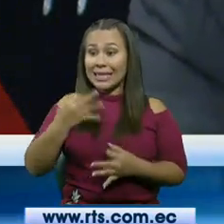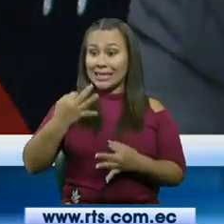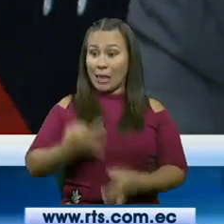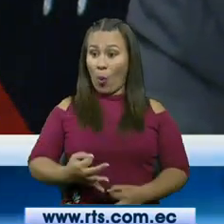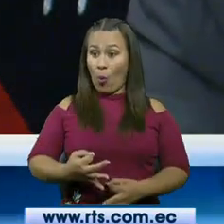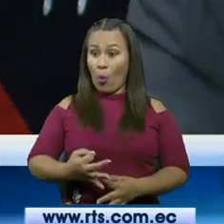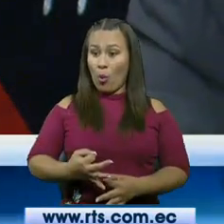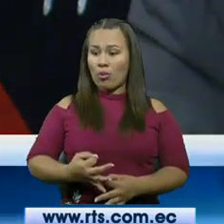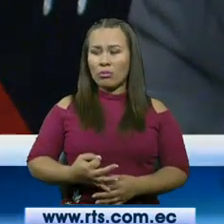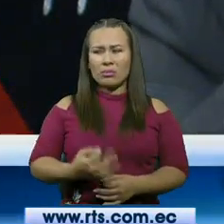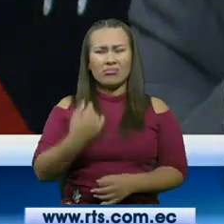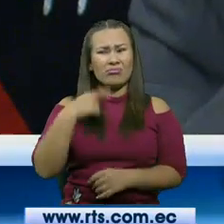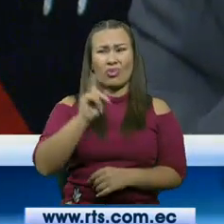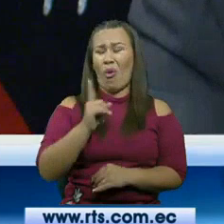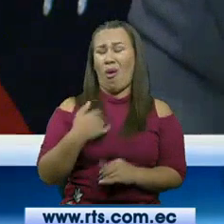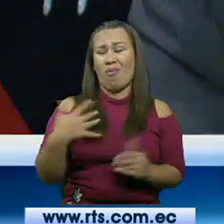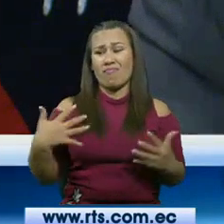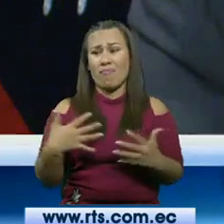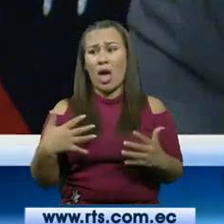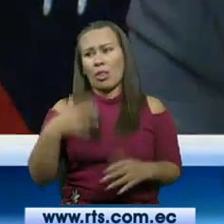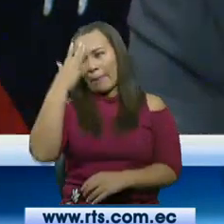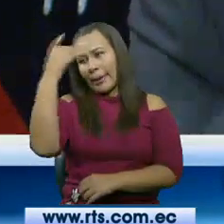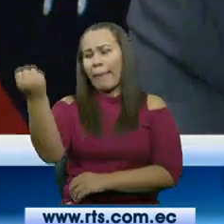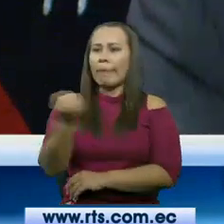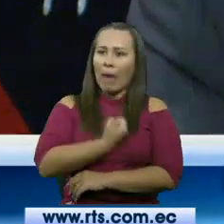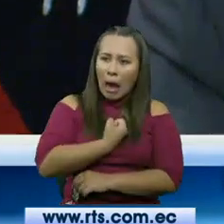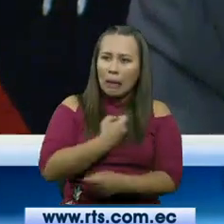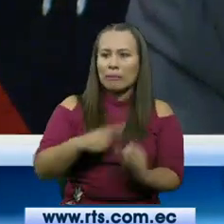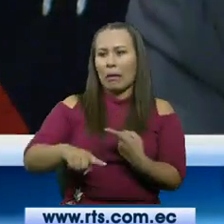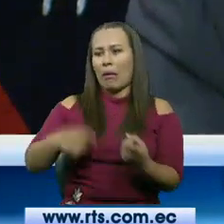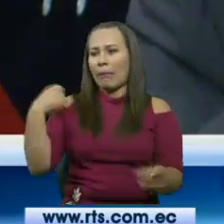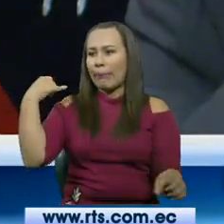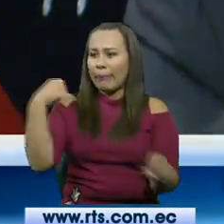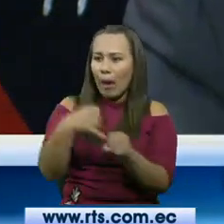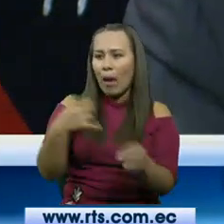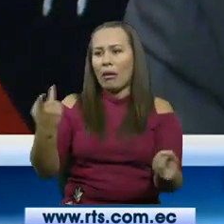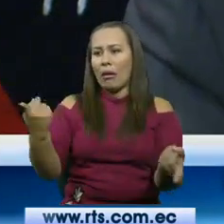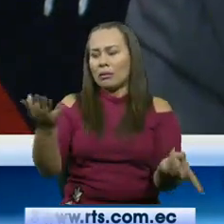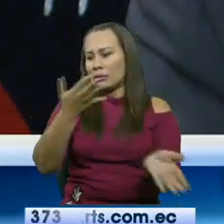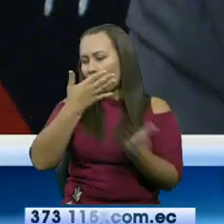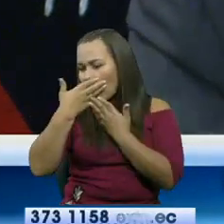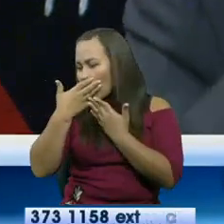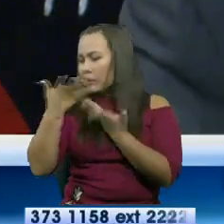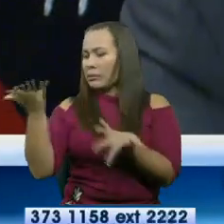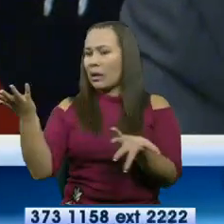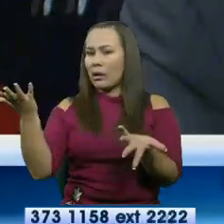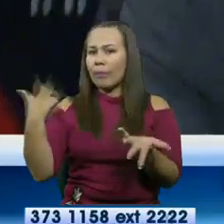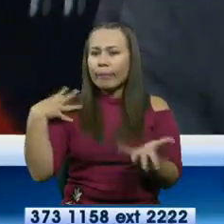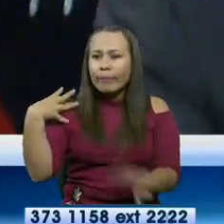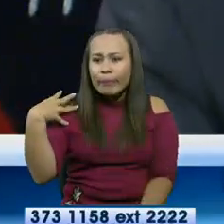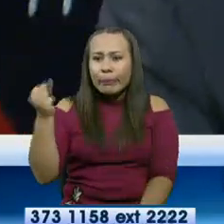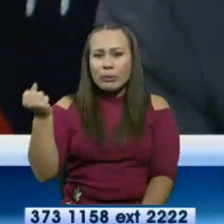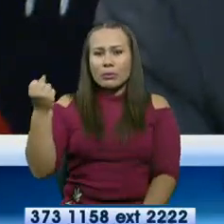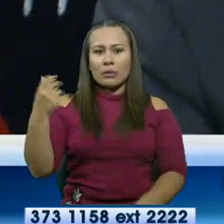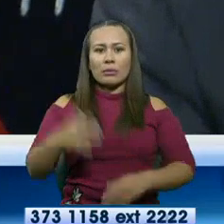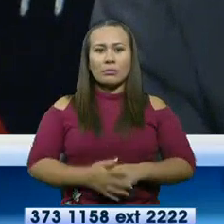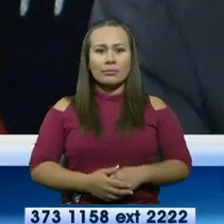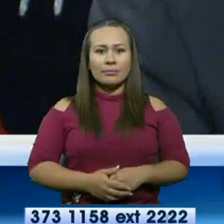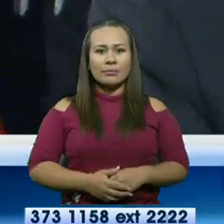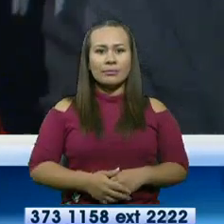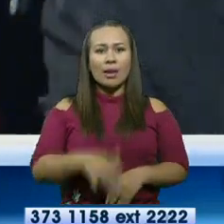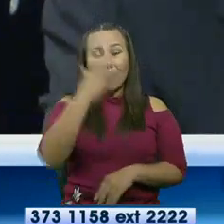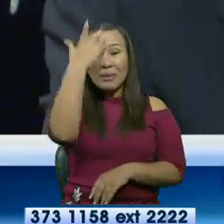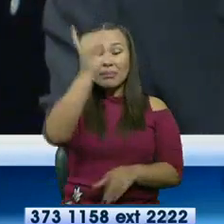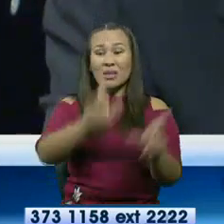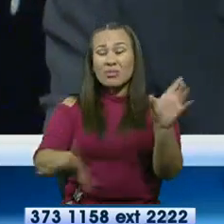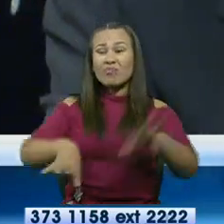La respuesta es muy sencilla, porque nos matan, nos violan, nos secuestran o nos roban. ¿Y por qué están